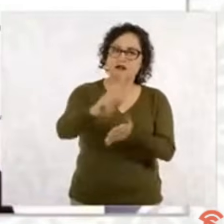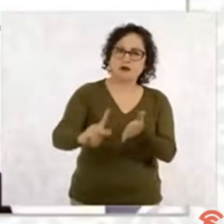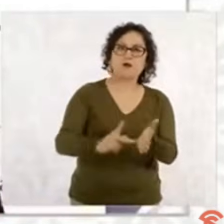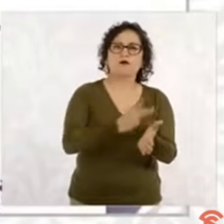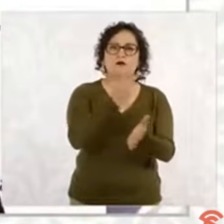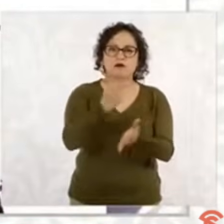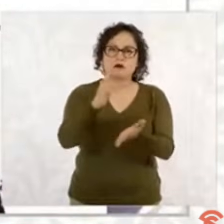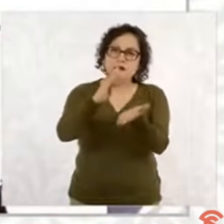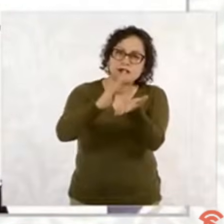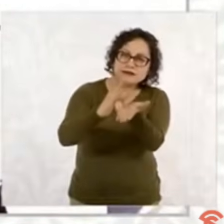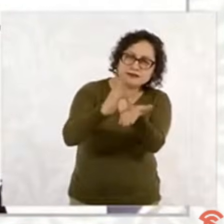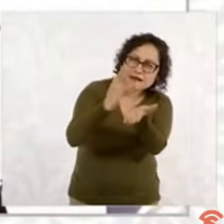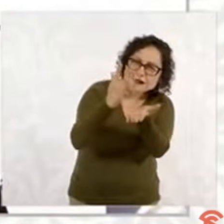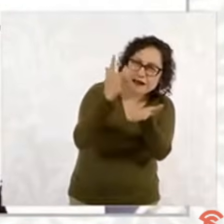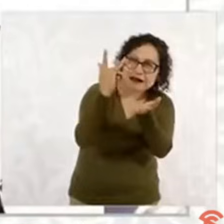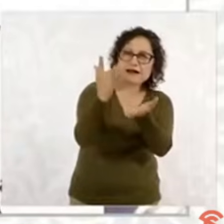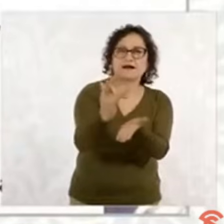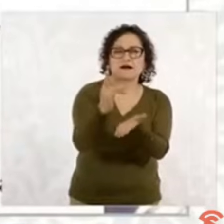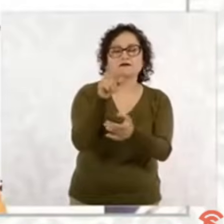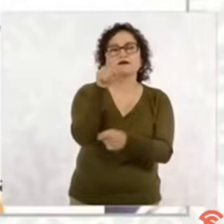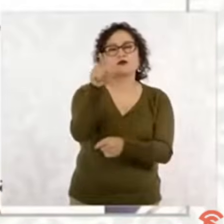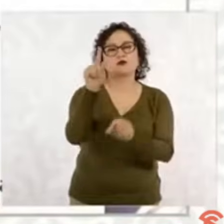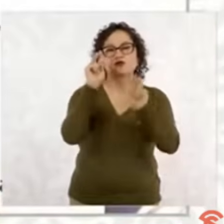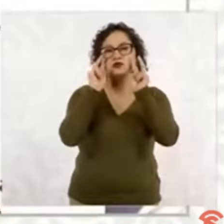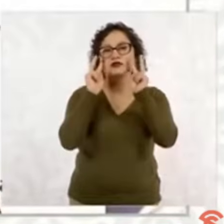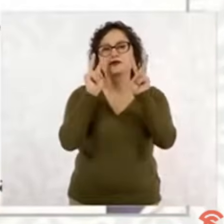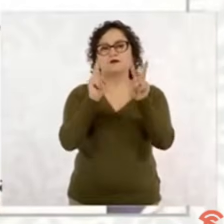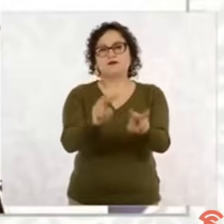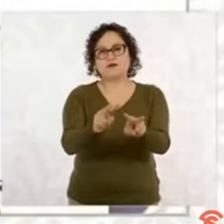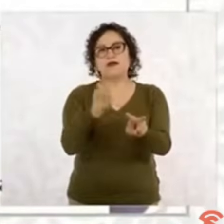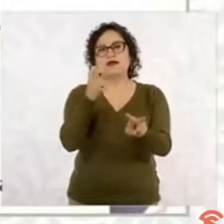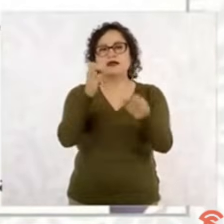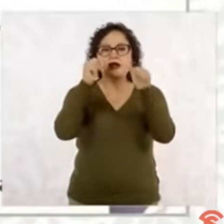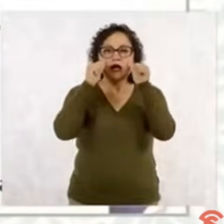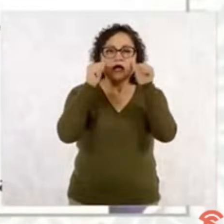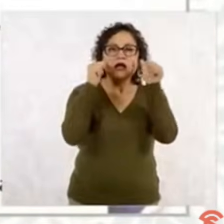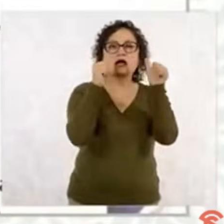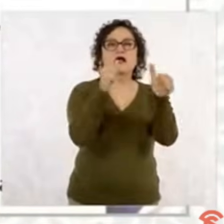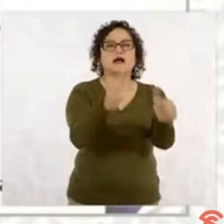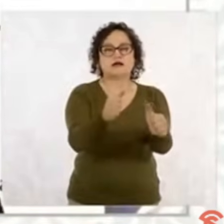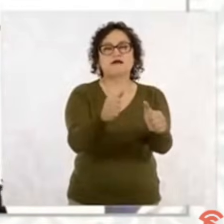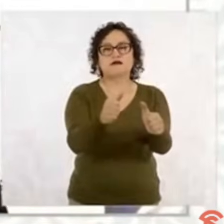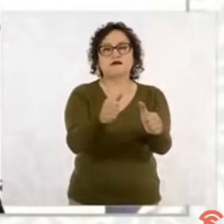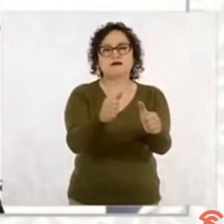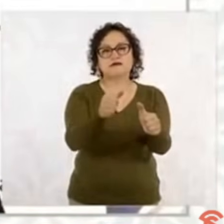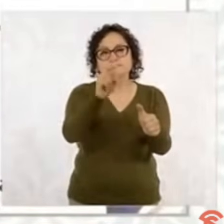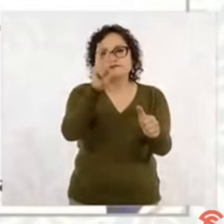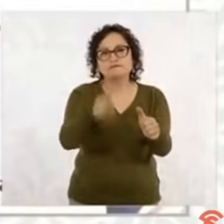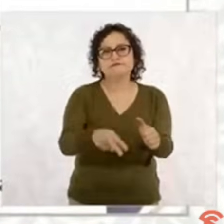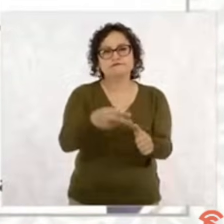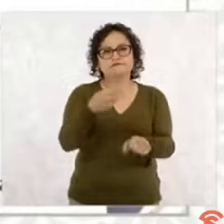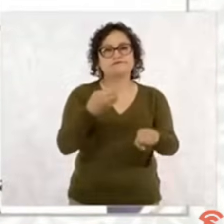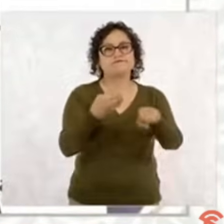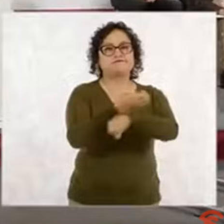que tenemos, esa sensibilidad que se ha tenido para poder atender las necesidades más profundas de nuestro